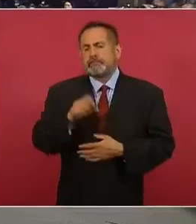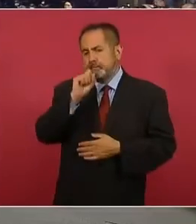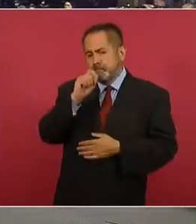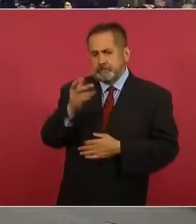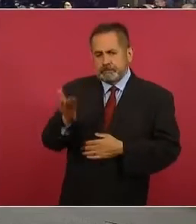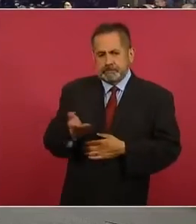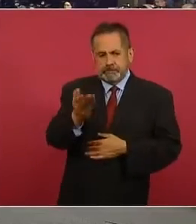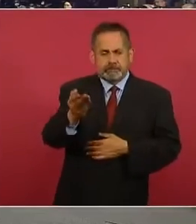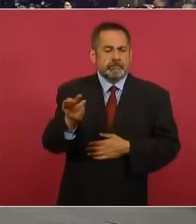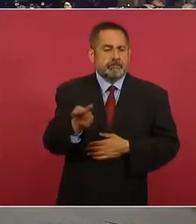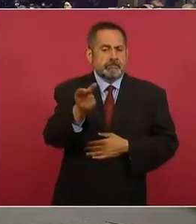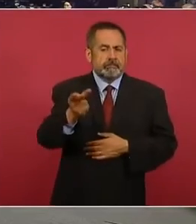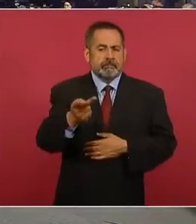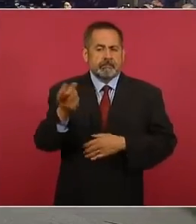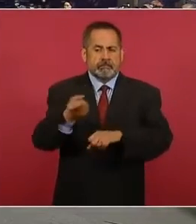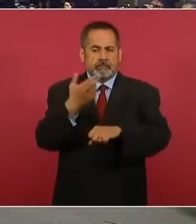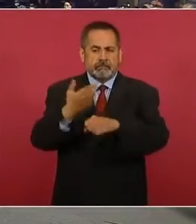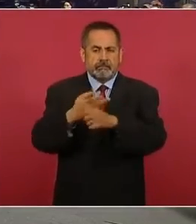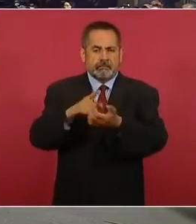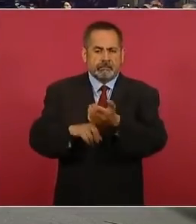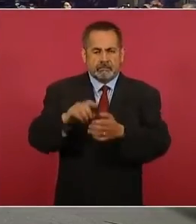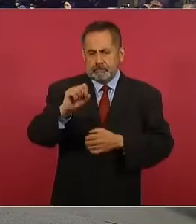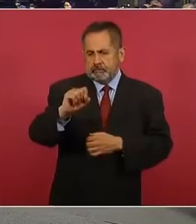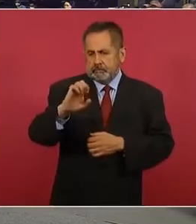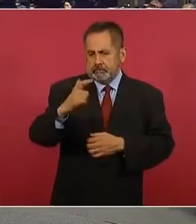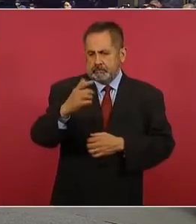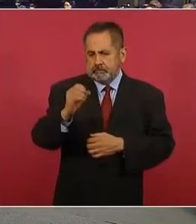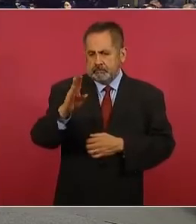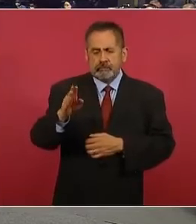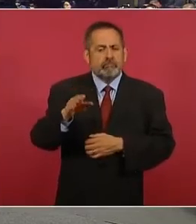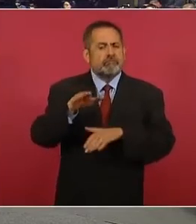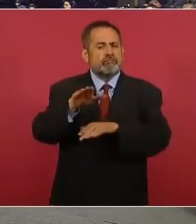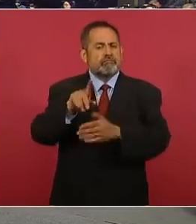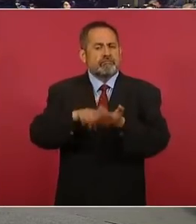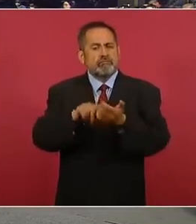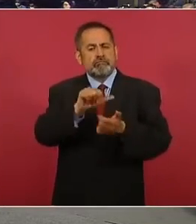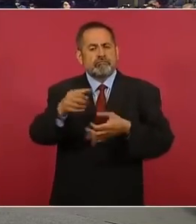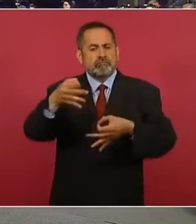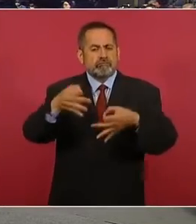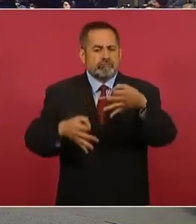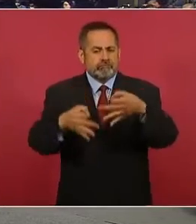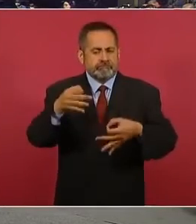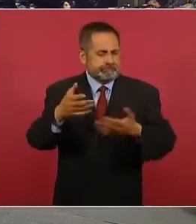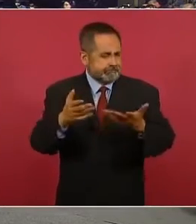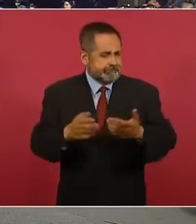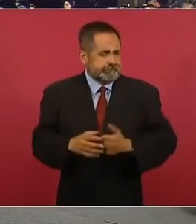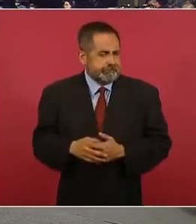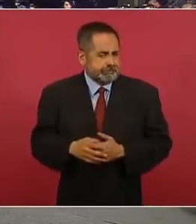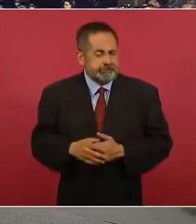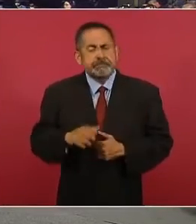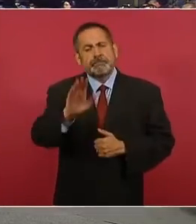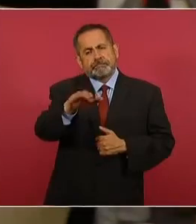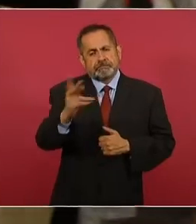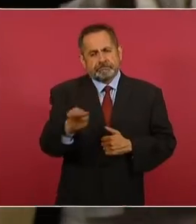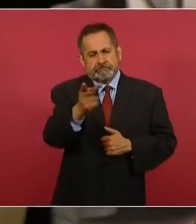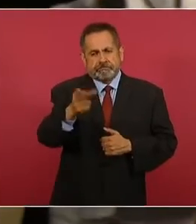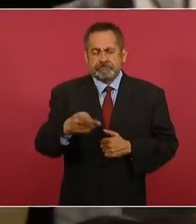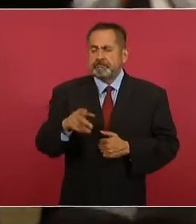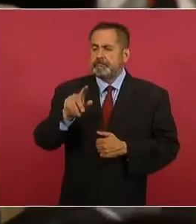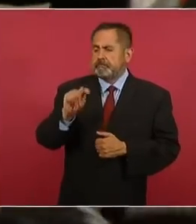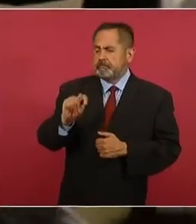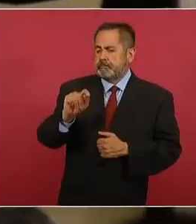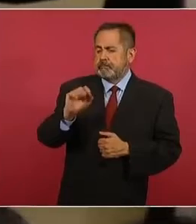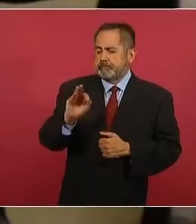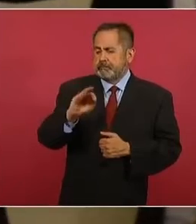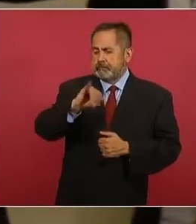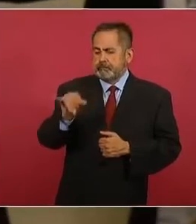al secretario de Gobernación del otro asunto, del tribunal. Respecto del Tribunal Federal de Justicia